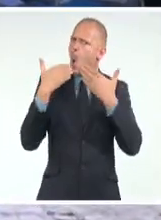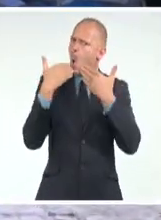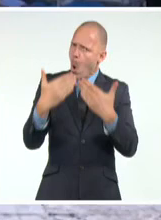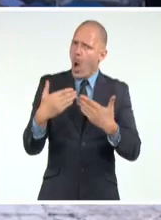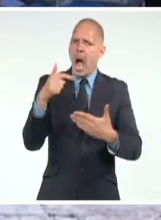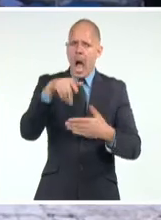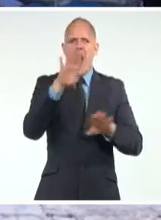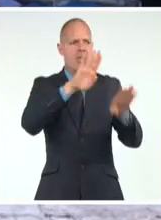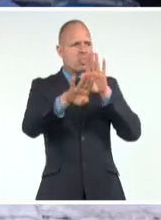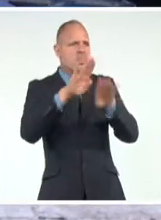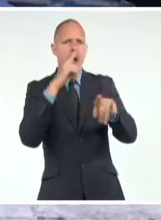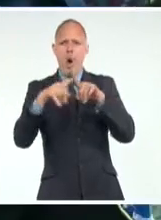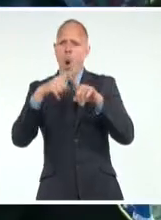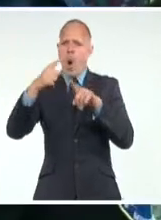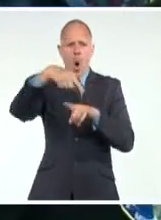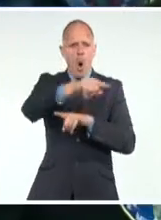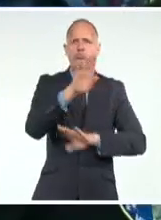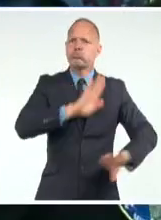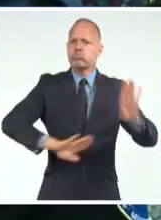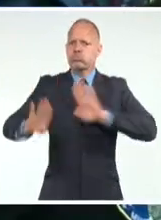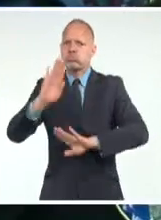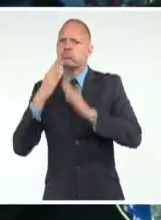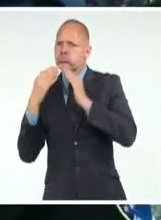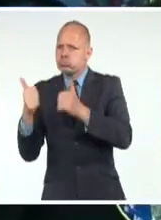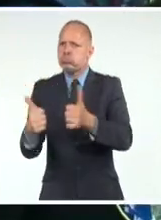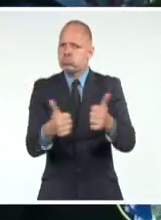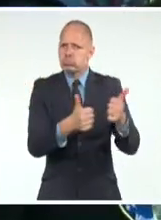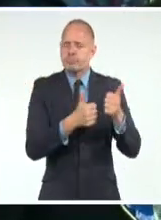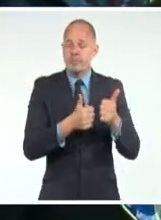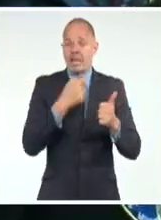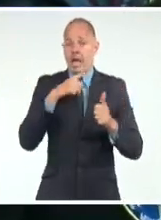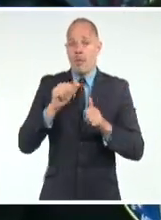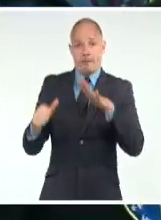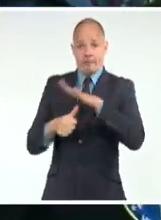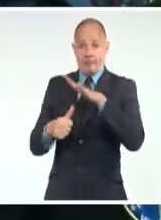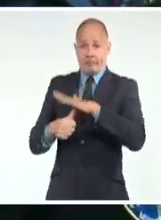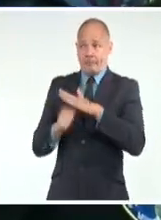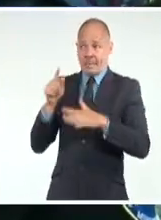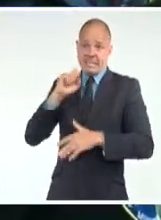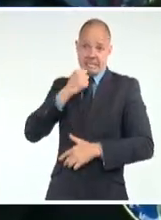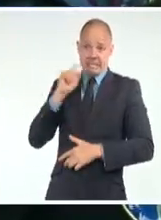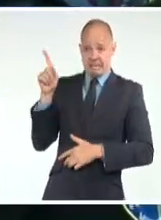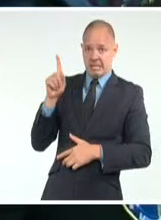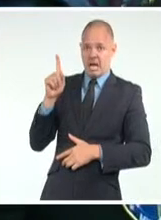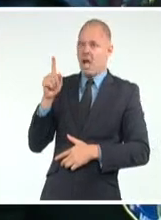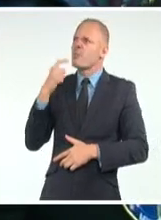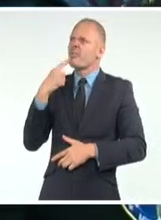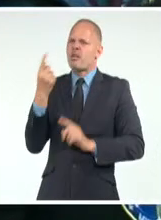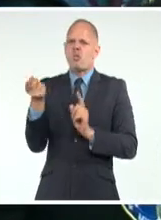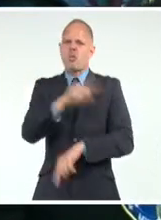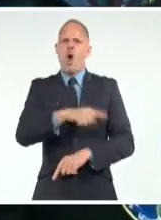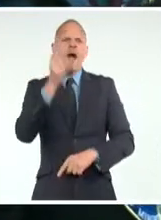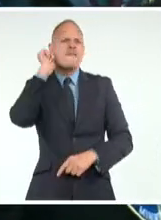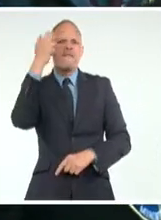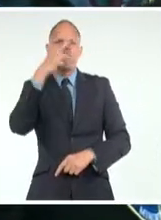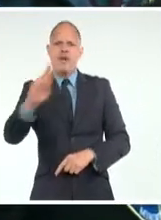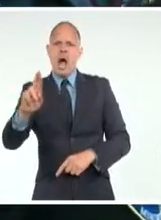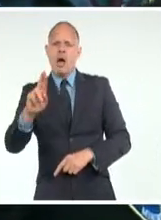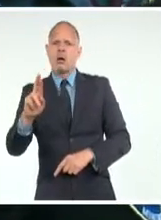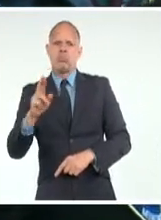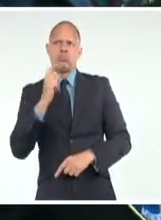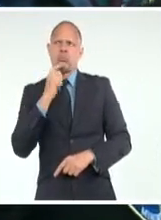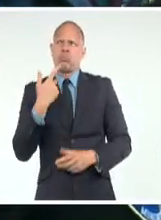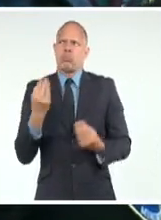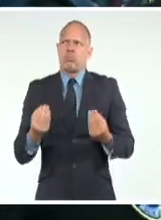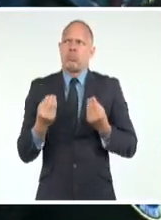materiales para evitar hechos delictivos. El presidente de Estados Unidos, John Biden, sancionó al ministro de la Fuerza Armada Revolucionaria, la Liga Especial Nacional. Y